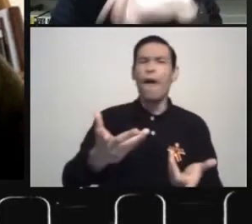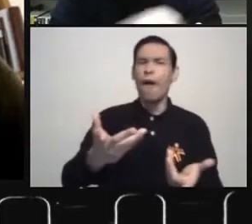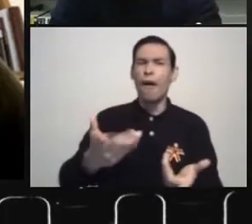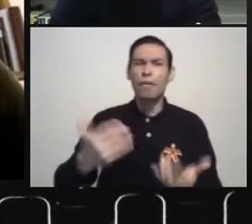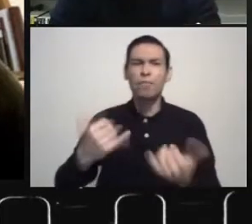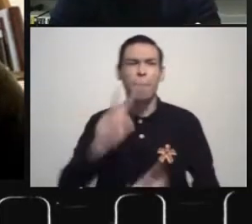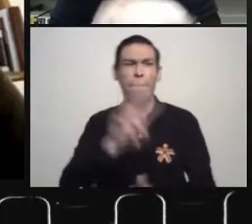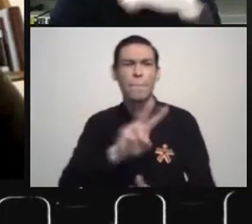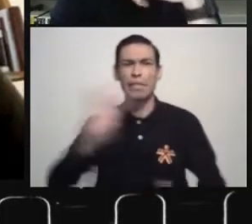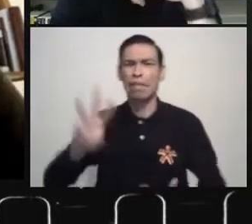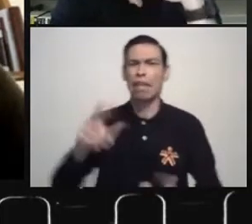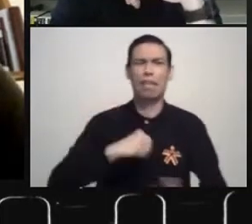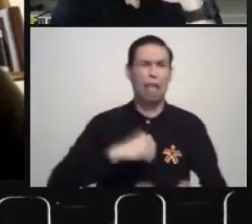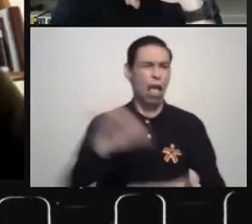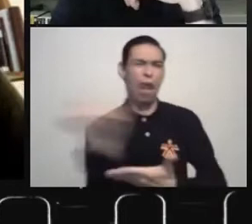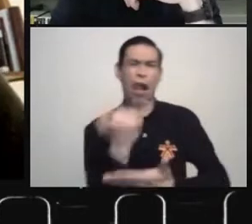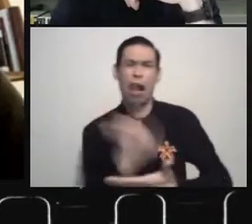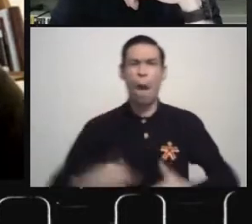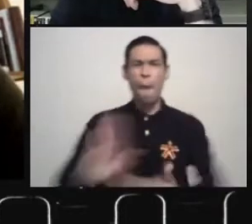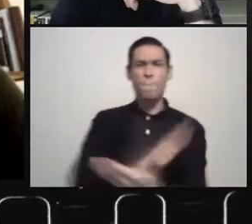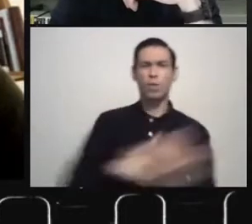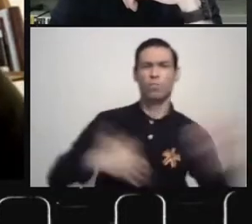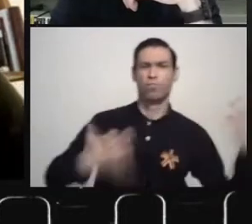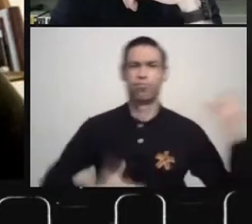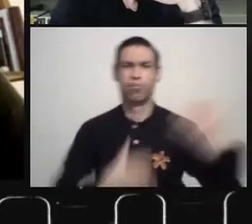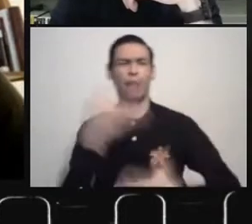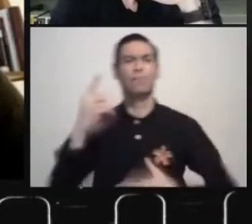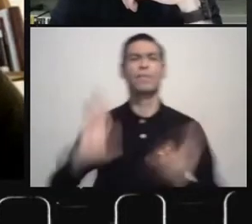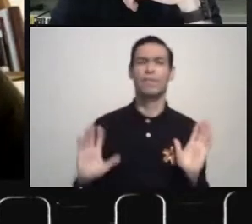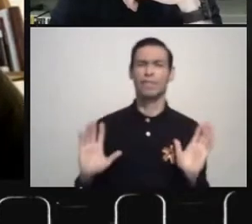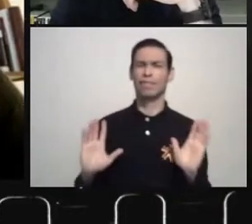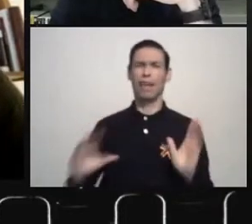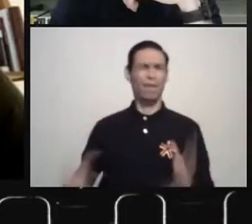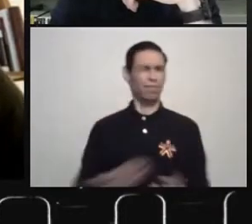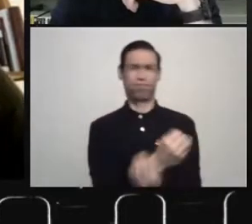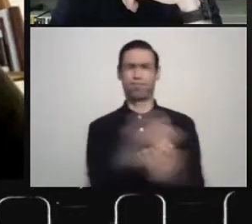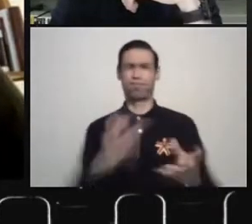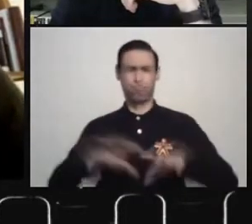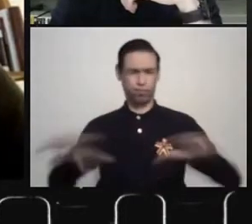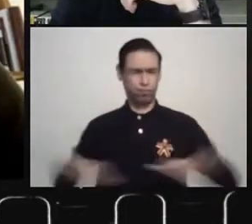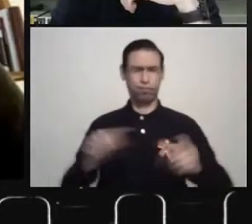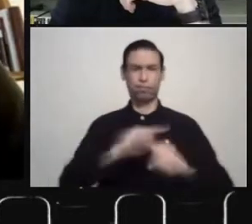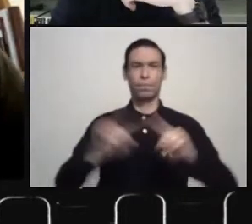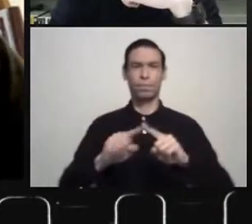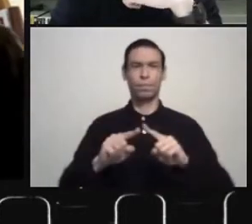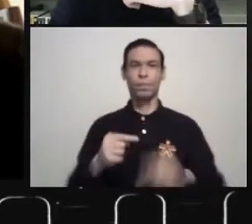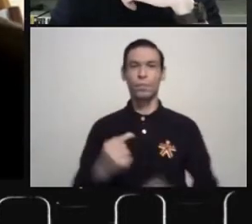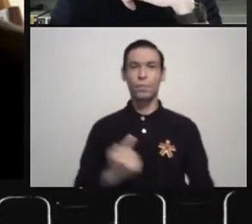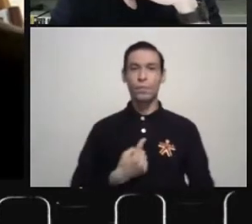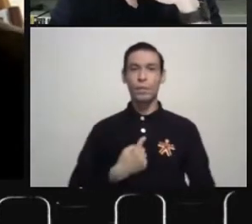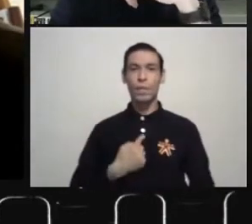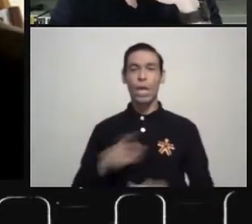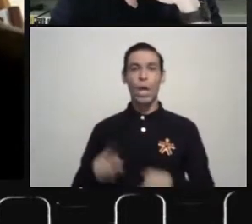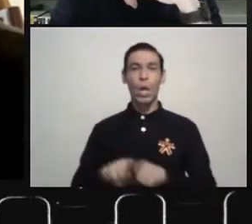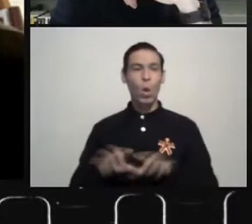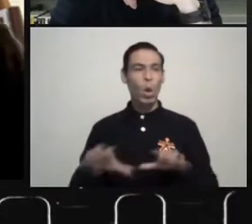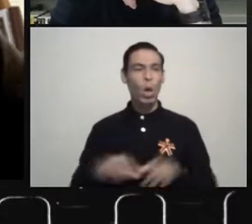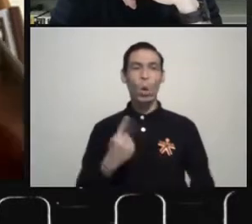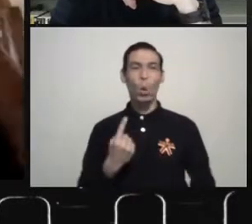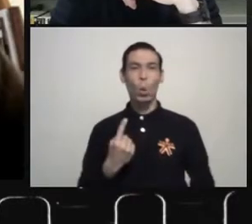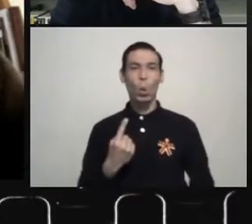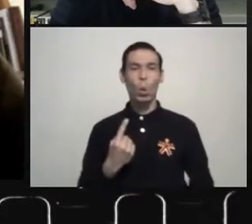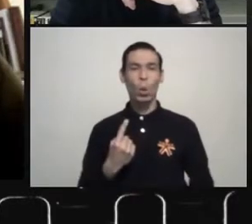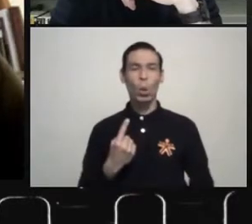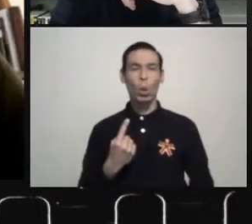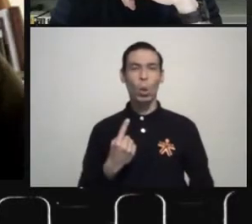es caricaturista y nosotros solo nos alcanza el día para una cosa, ¿no? Entonces yo sería más bruto si